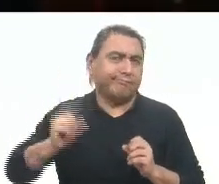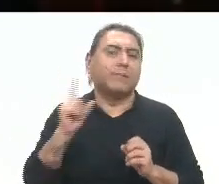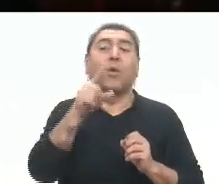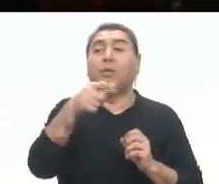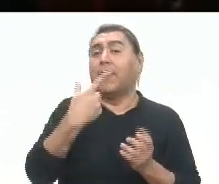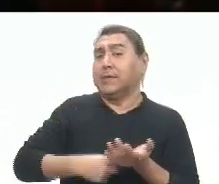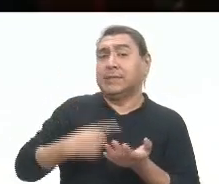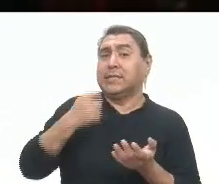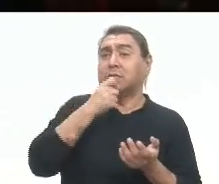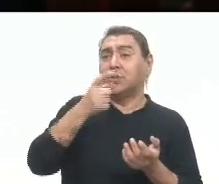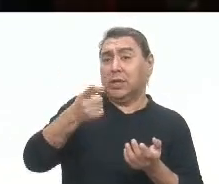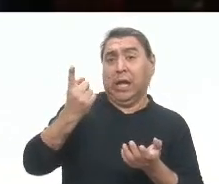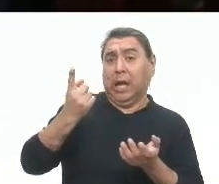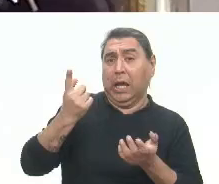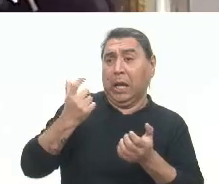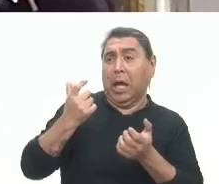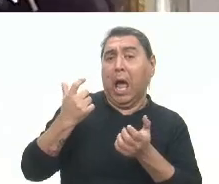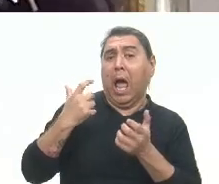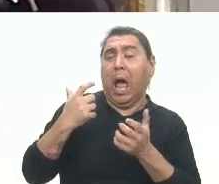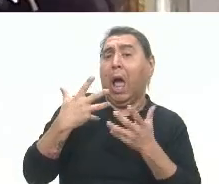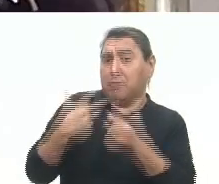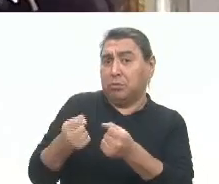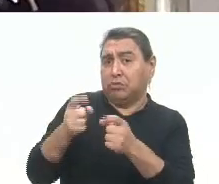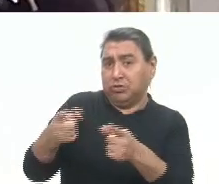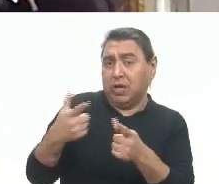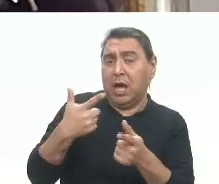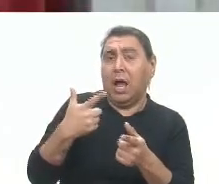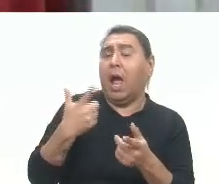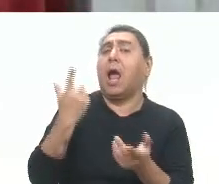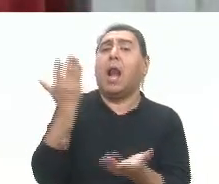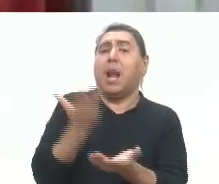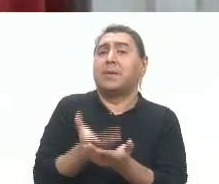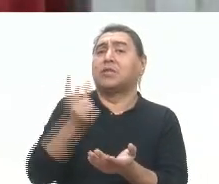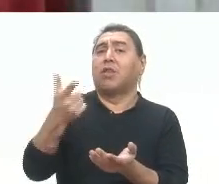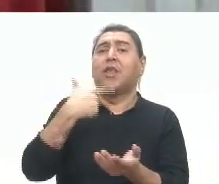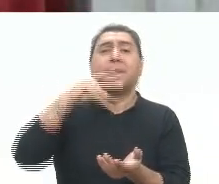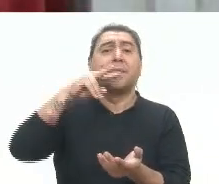acompañan la moción del senador Vichy. Entonces pásase a votar.